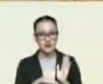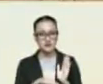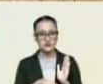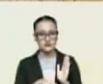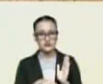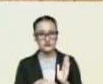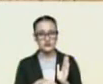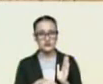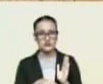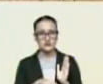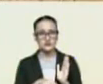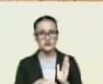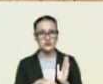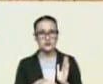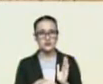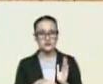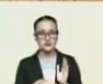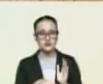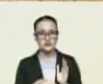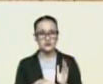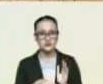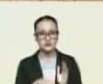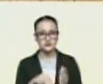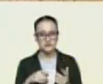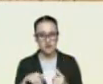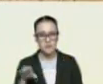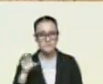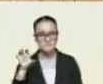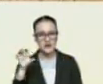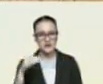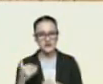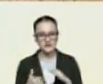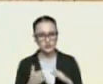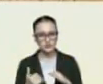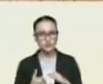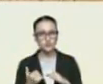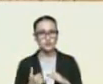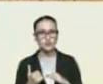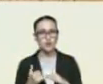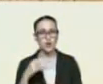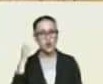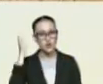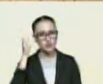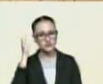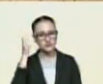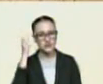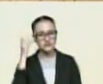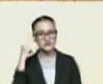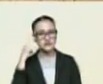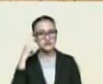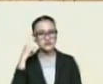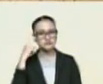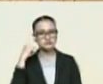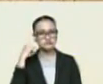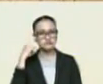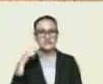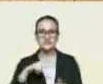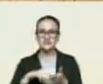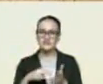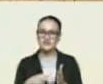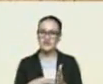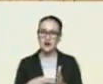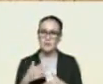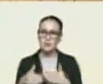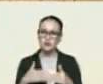construido como nación, como país, como institución, la conciencia grande del significado de